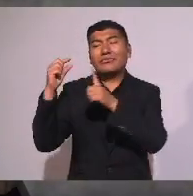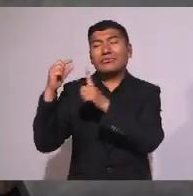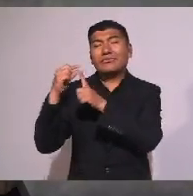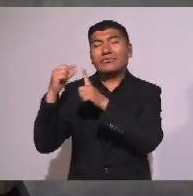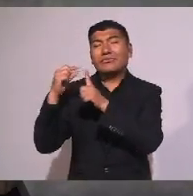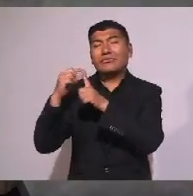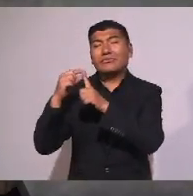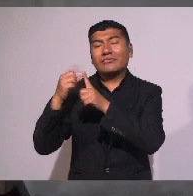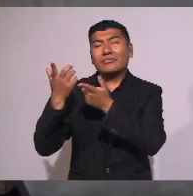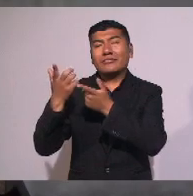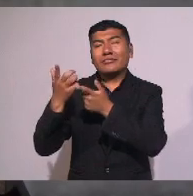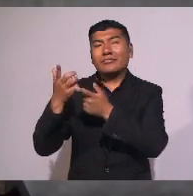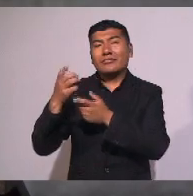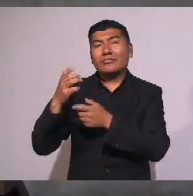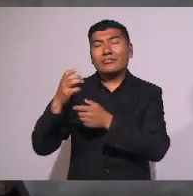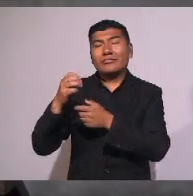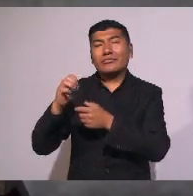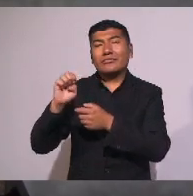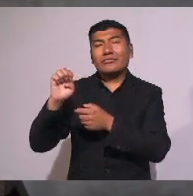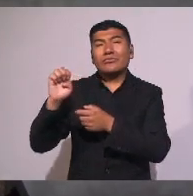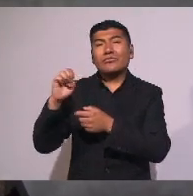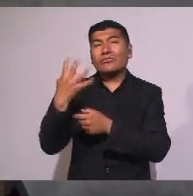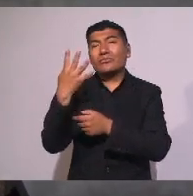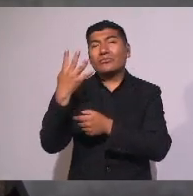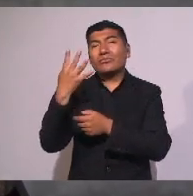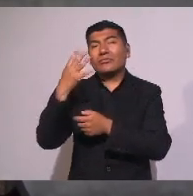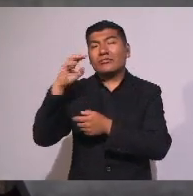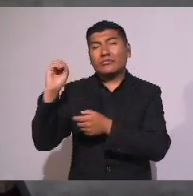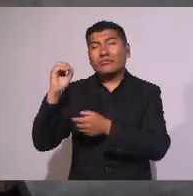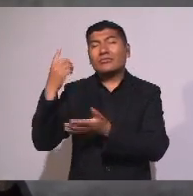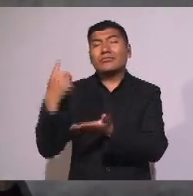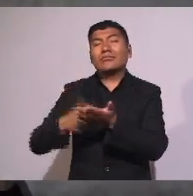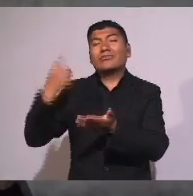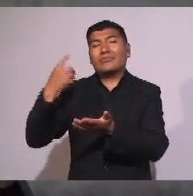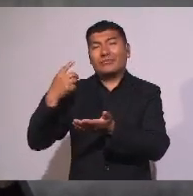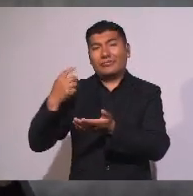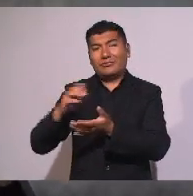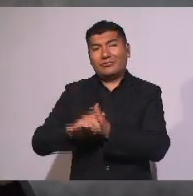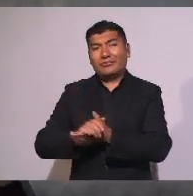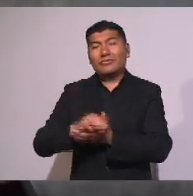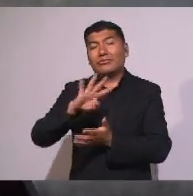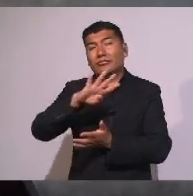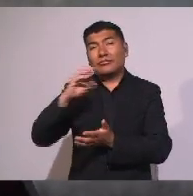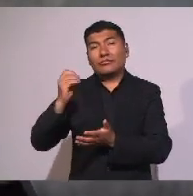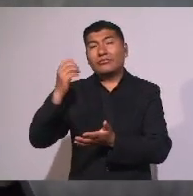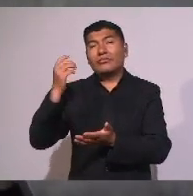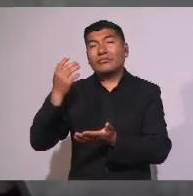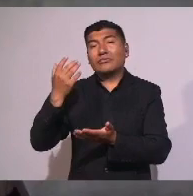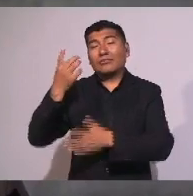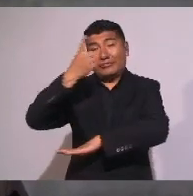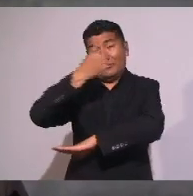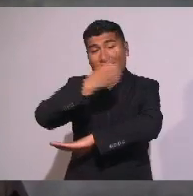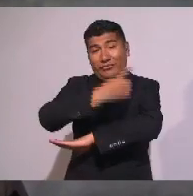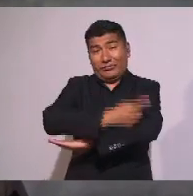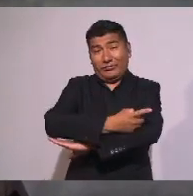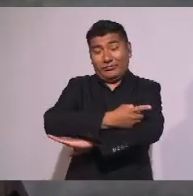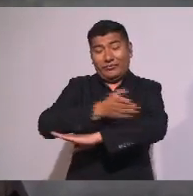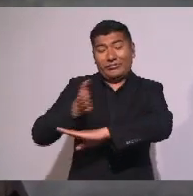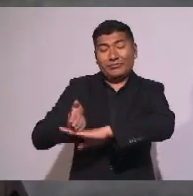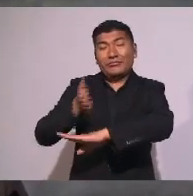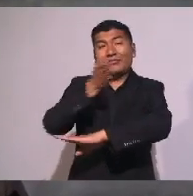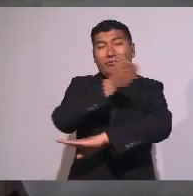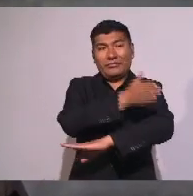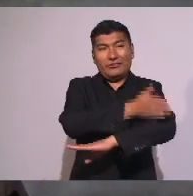palabra latina cuadragésima, 40, 40 días antes de